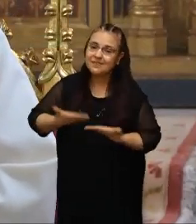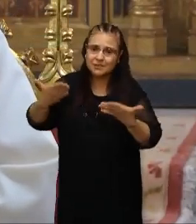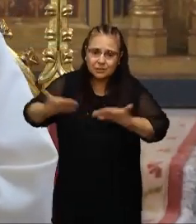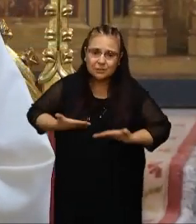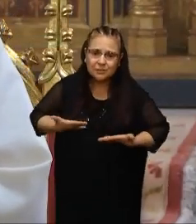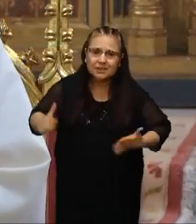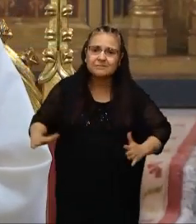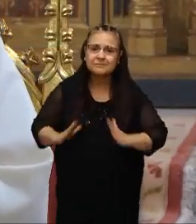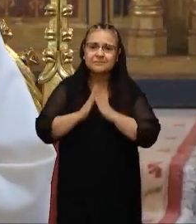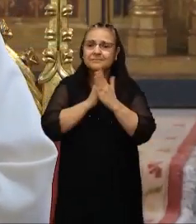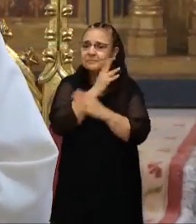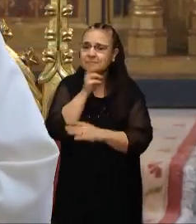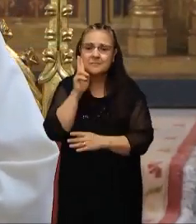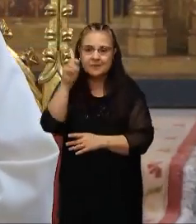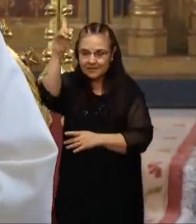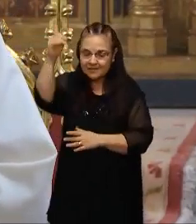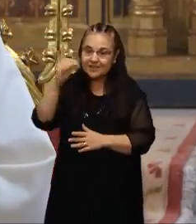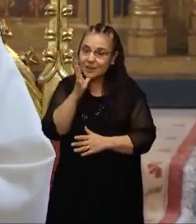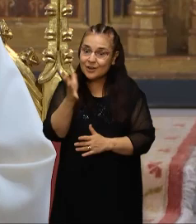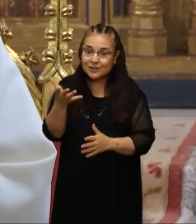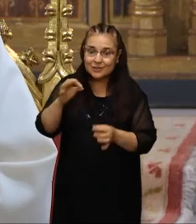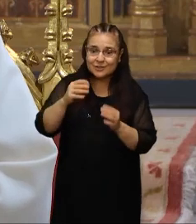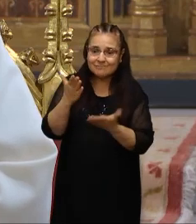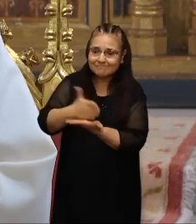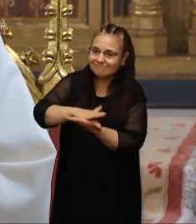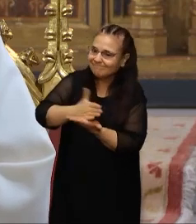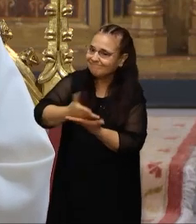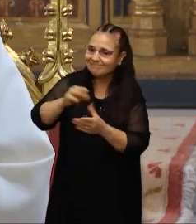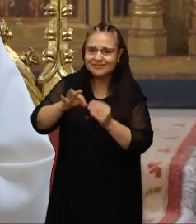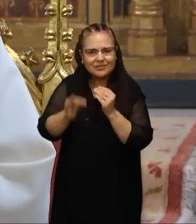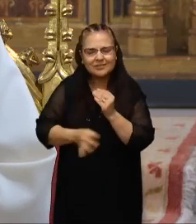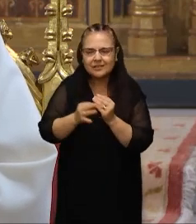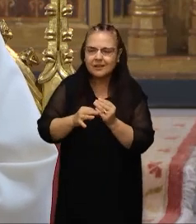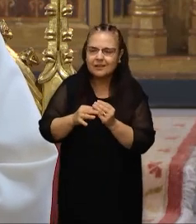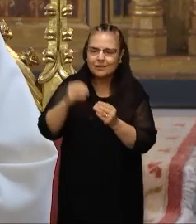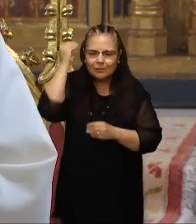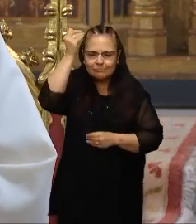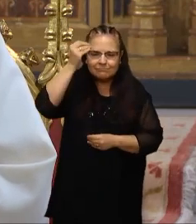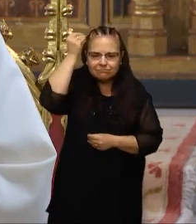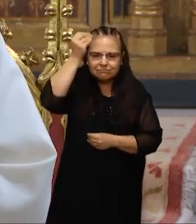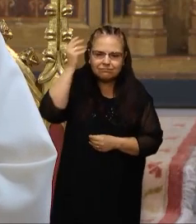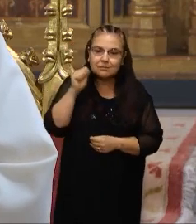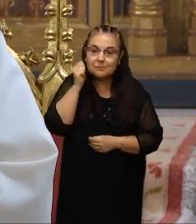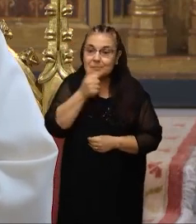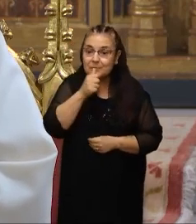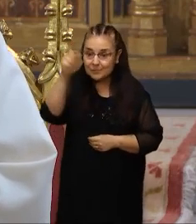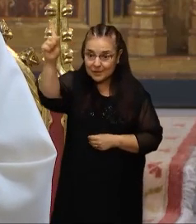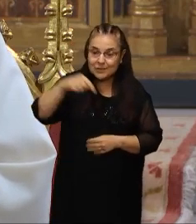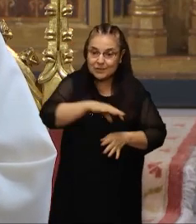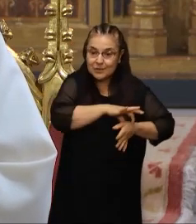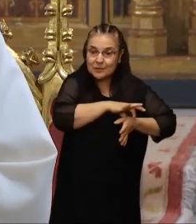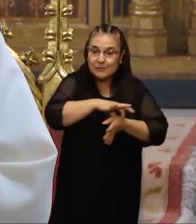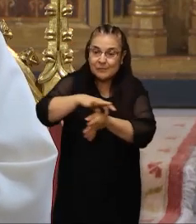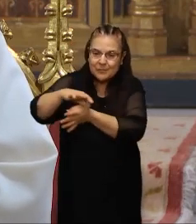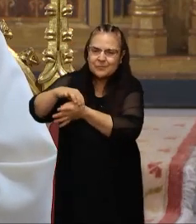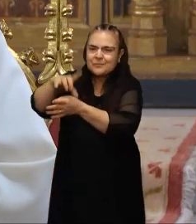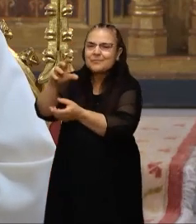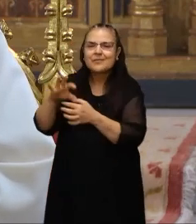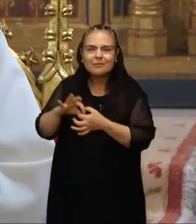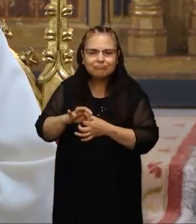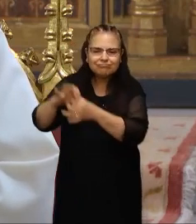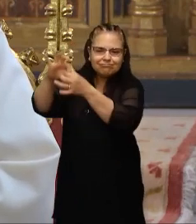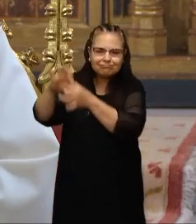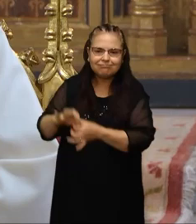de Dios por medio del Rosario, meditando los misterios de Cristo bajo la guía de aquella que estuvo especialmente unida